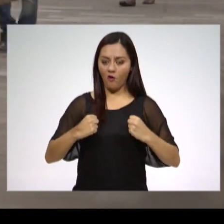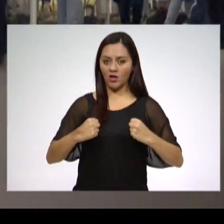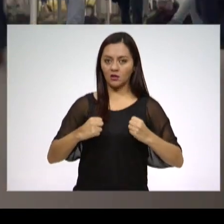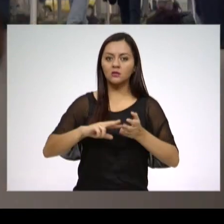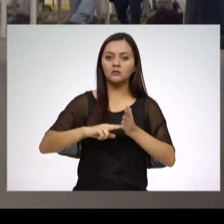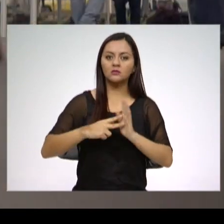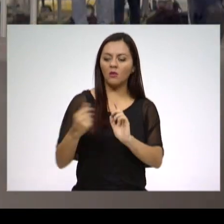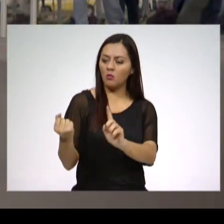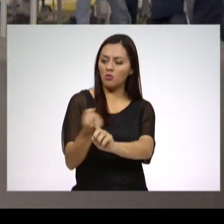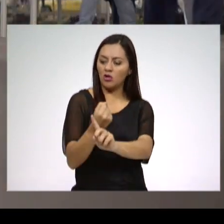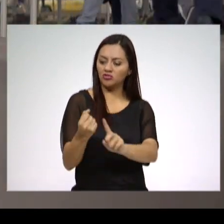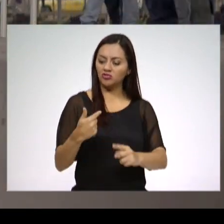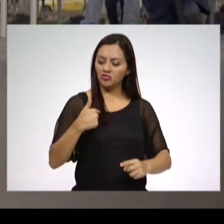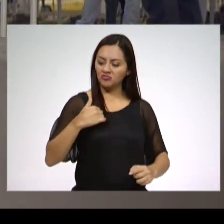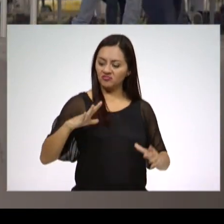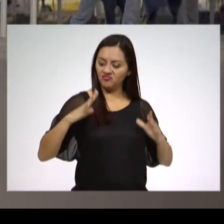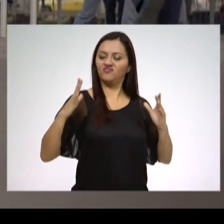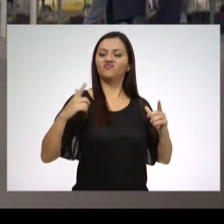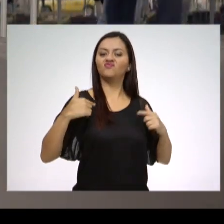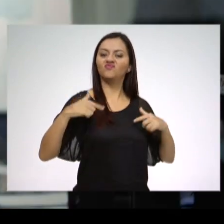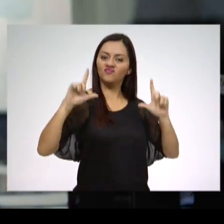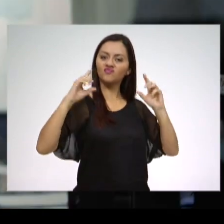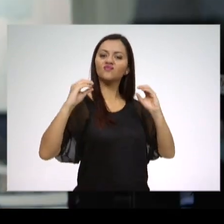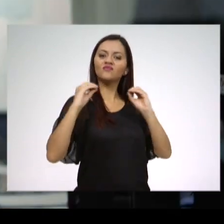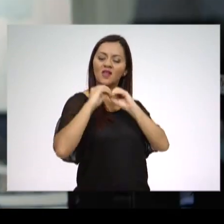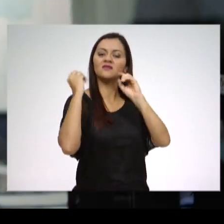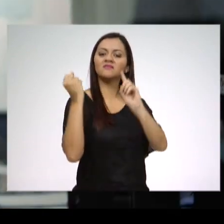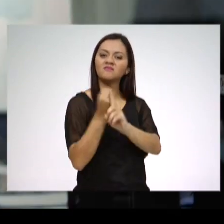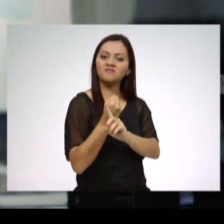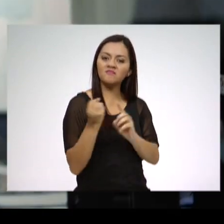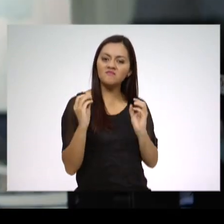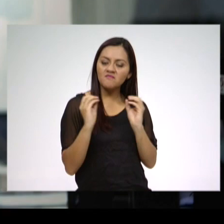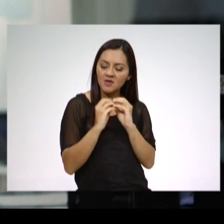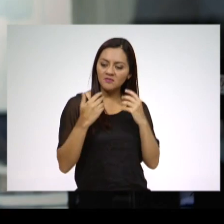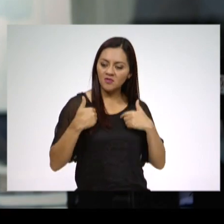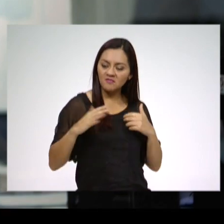violento, ¿no? El más chévere es el más agresivo, el más bacán es